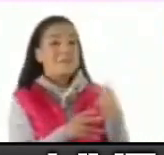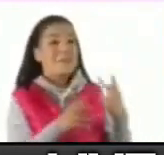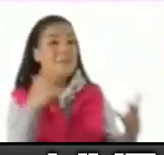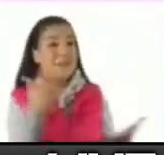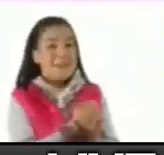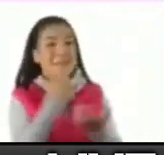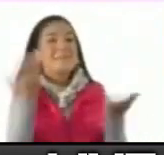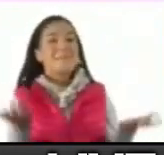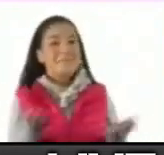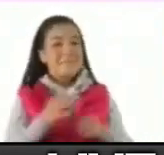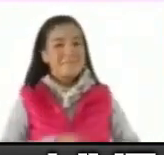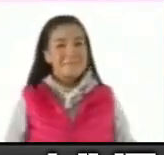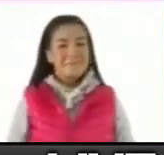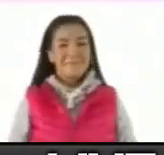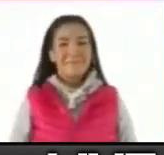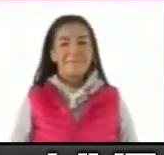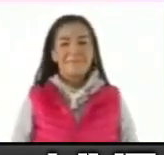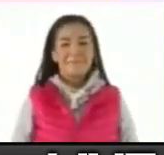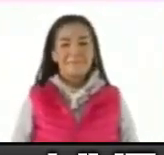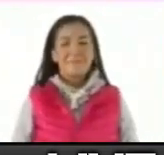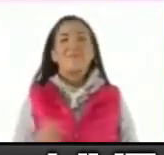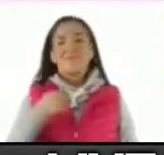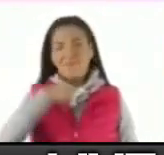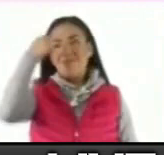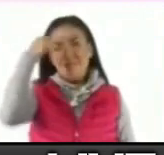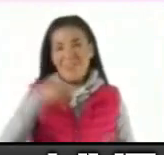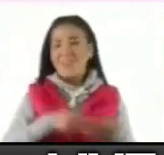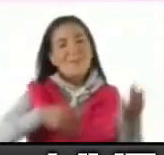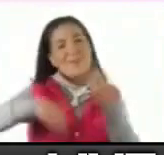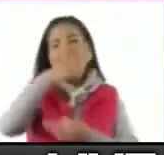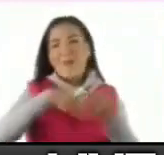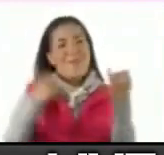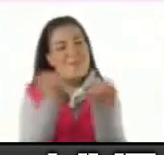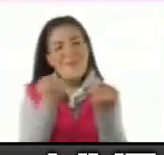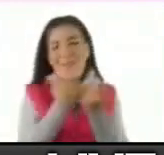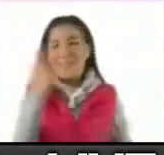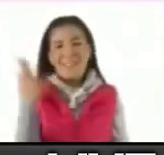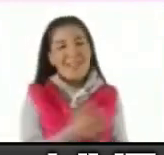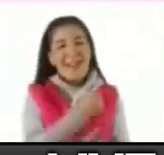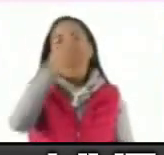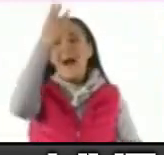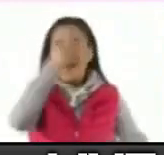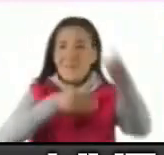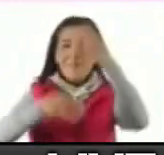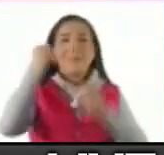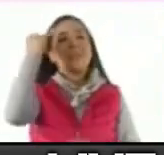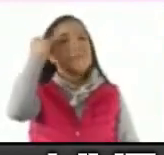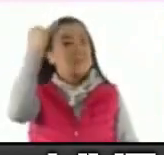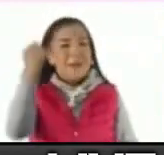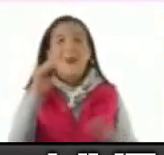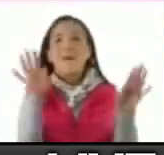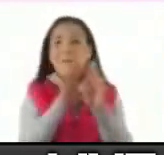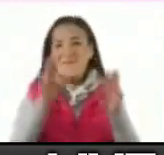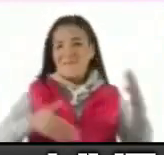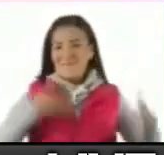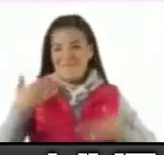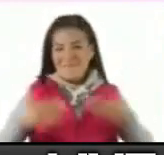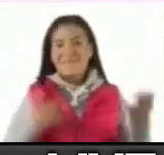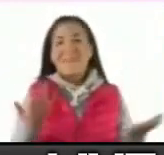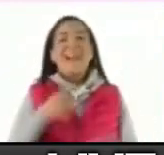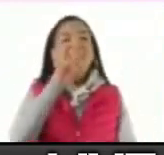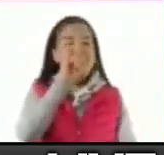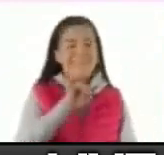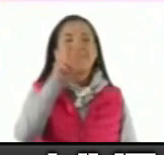duelo químico-mágico? Yo creo que ganamos todos. Aprendimos, imaginamos y nos divertimos. Muy